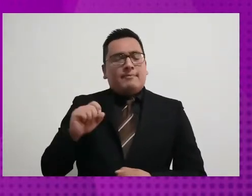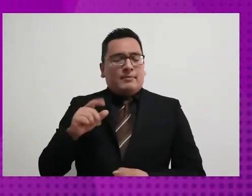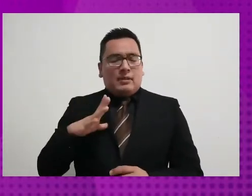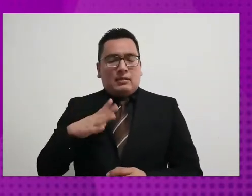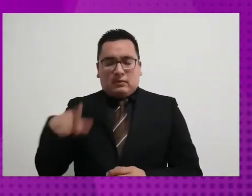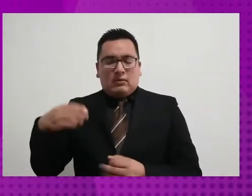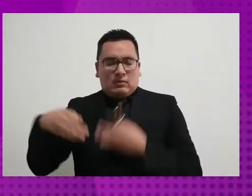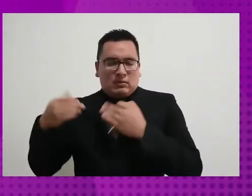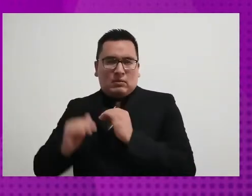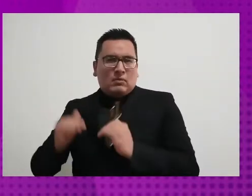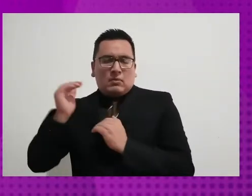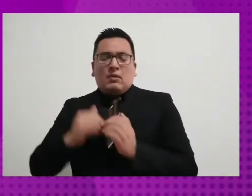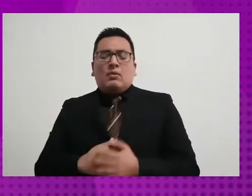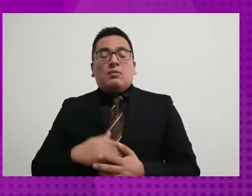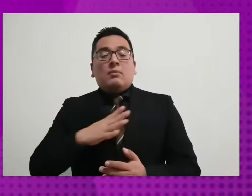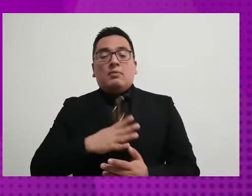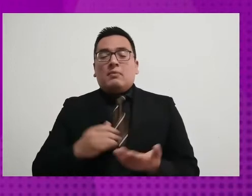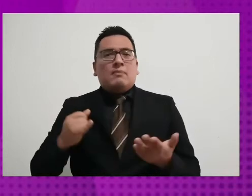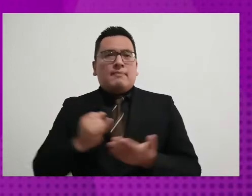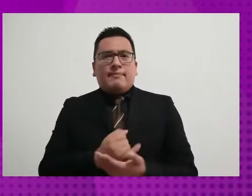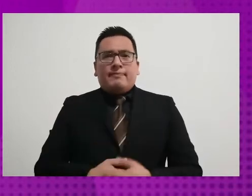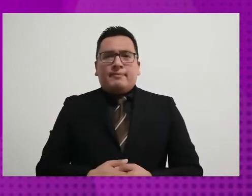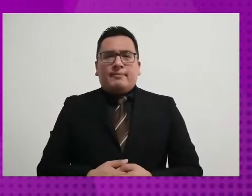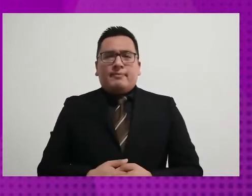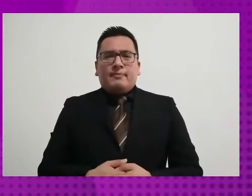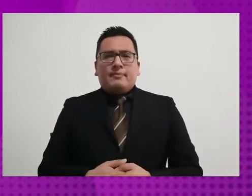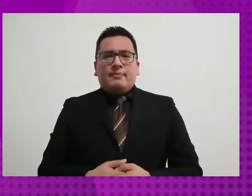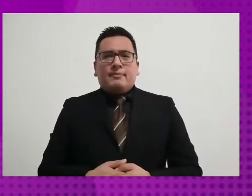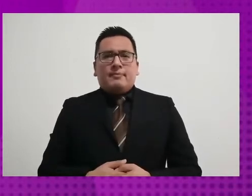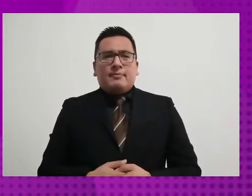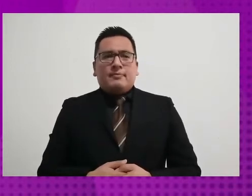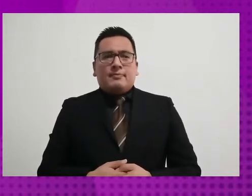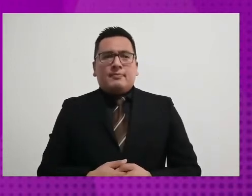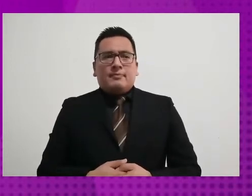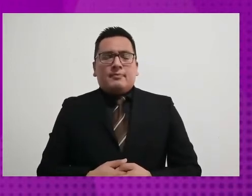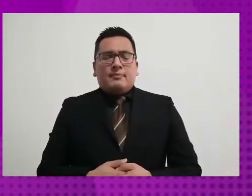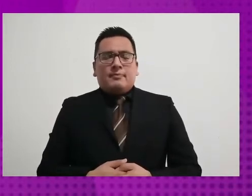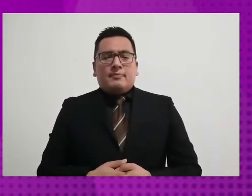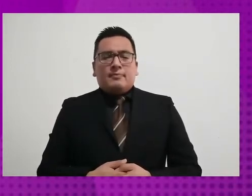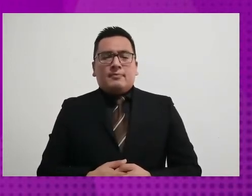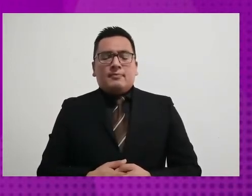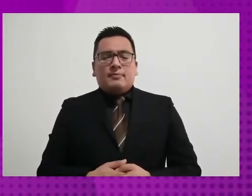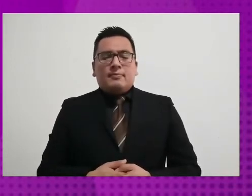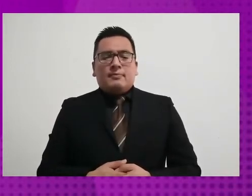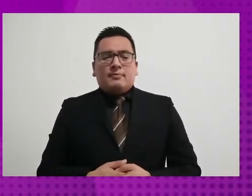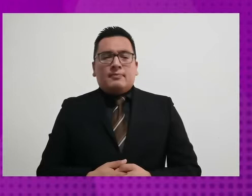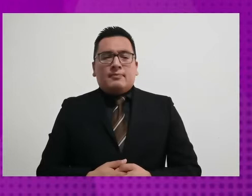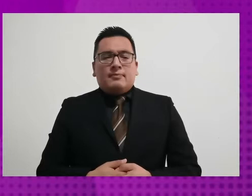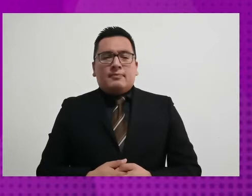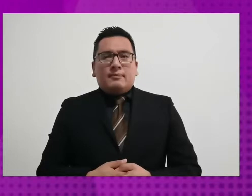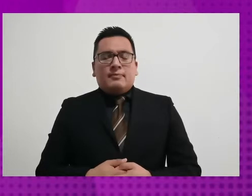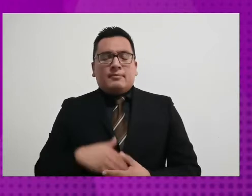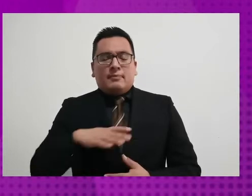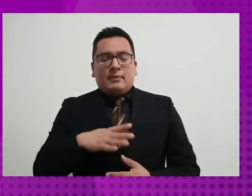Sala Superior, en la que se resolvió un juicio de